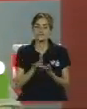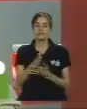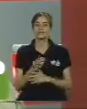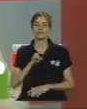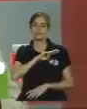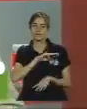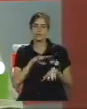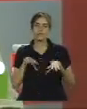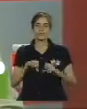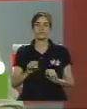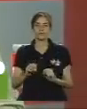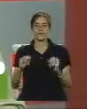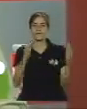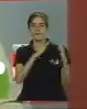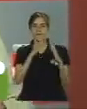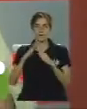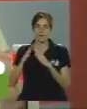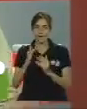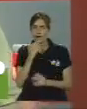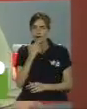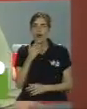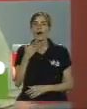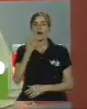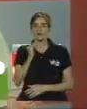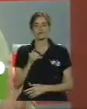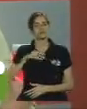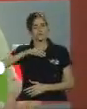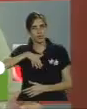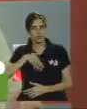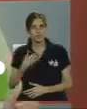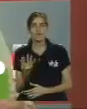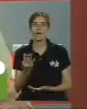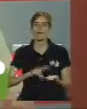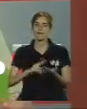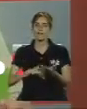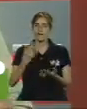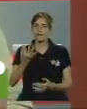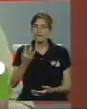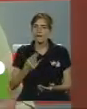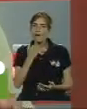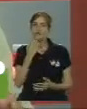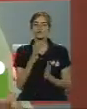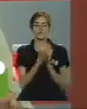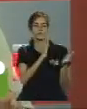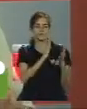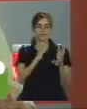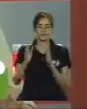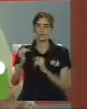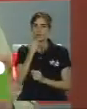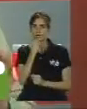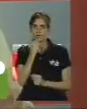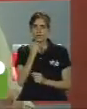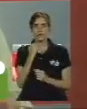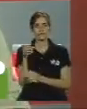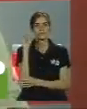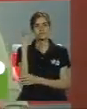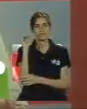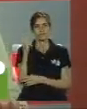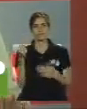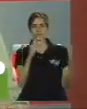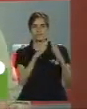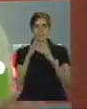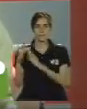este registro, a través de la gran misión, tienen la posibilidad real, verdadera, de organizarse en asambleas de